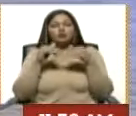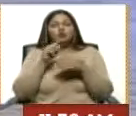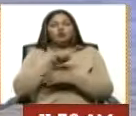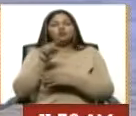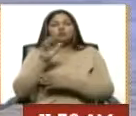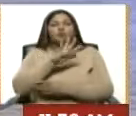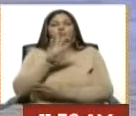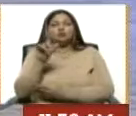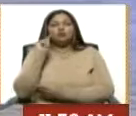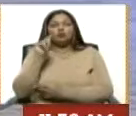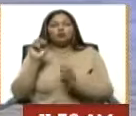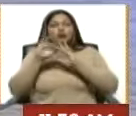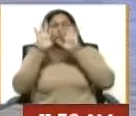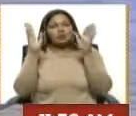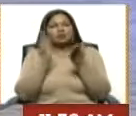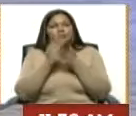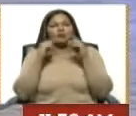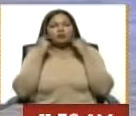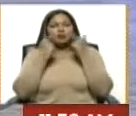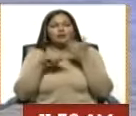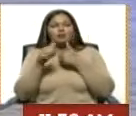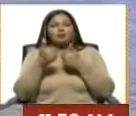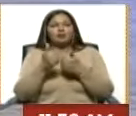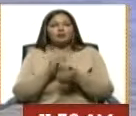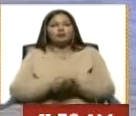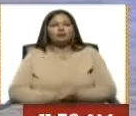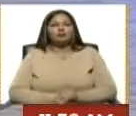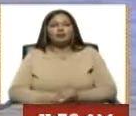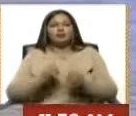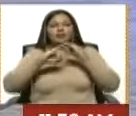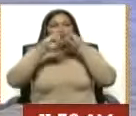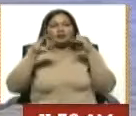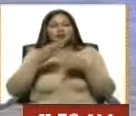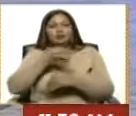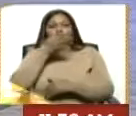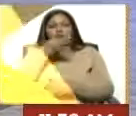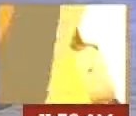11:55 minutos de la mañana, siempre con una sonrisa, cobra bien, le va bien. Pasen todos una feliz tarde. Chao.